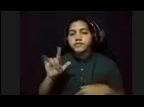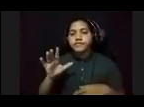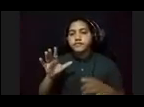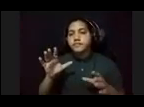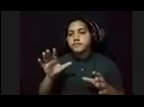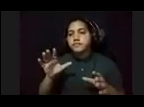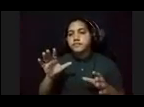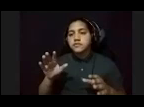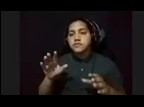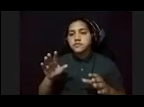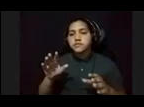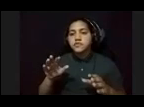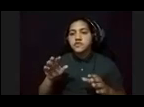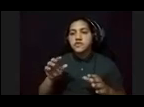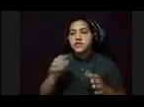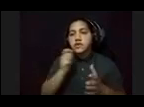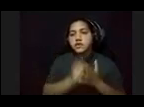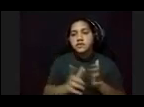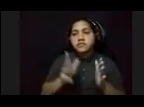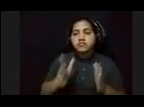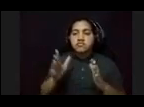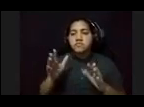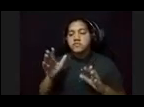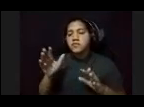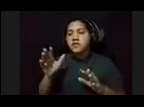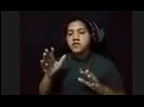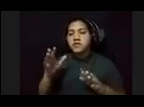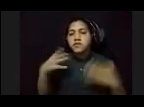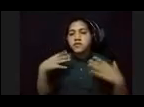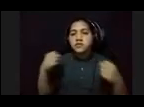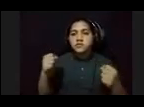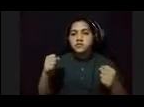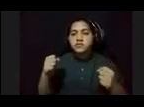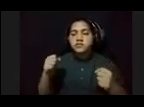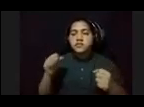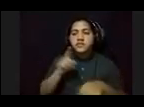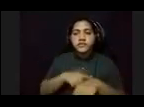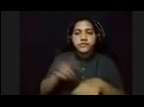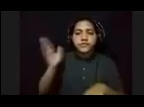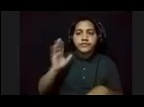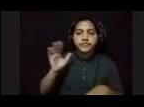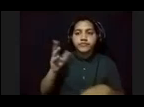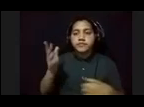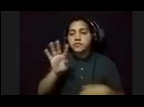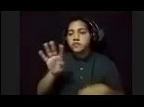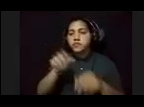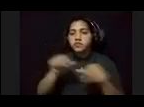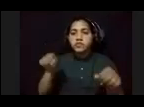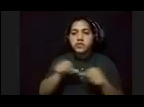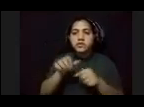él dispuso que se practicase una investigación en 4 zonas distintas de la